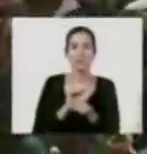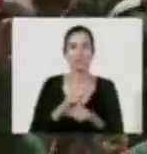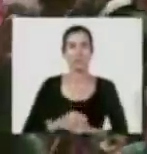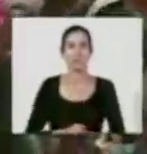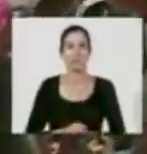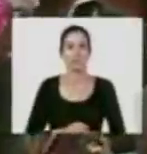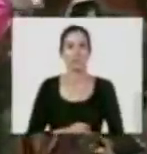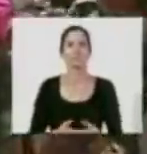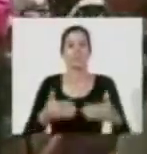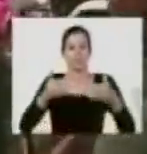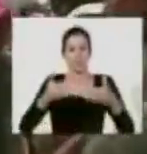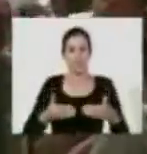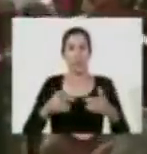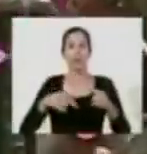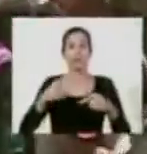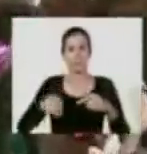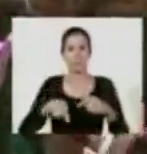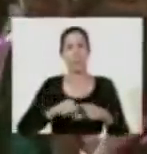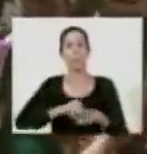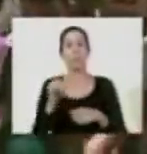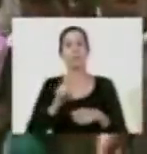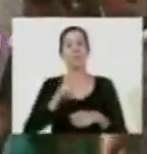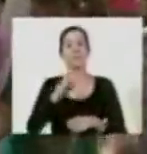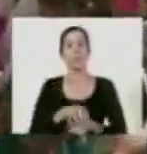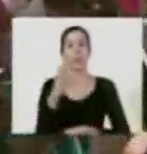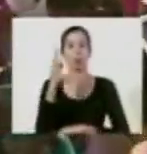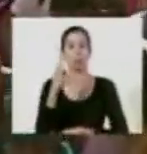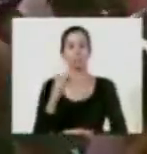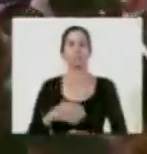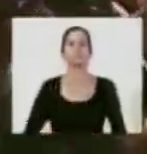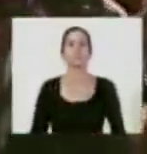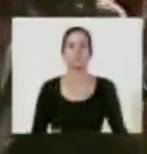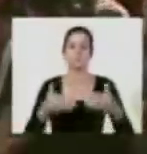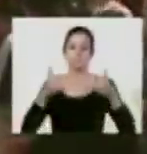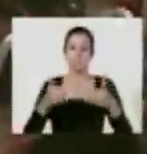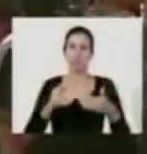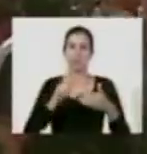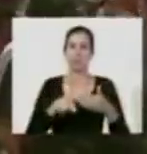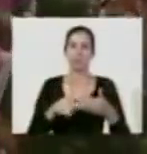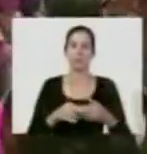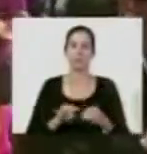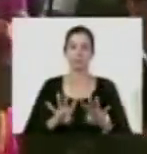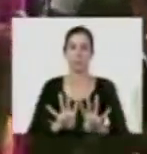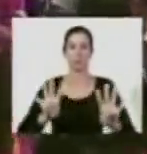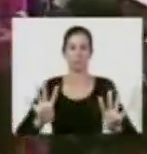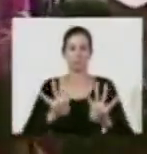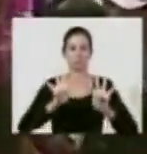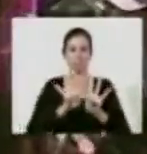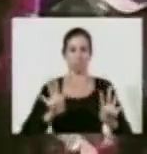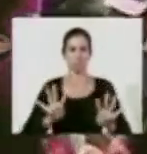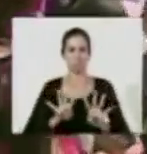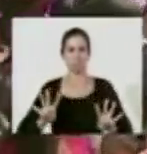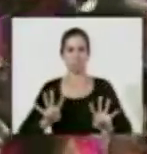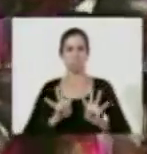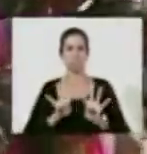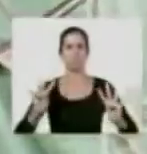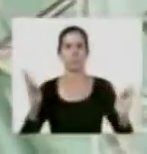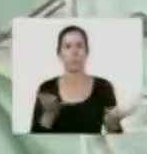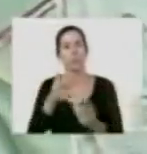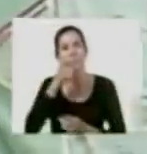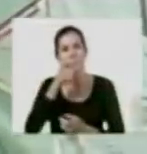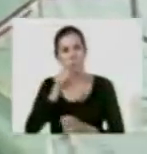Policía del Estado, conjuntamente en un tercer anillo, para proteger también a la colectividad,